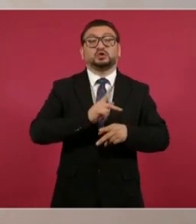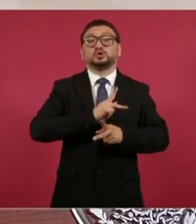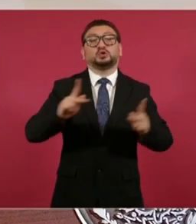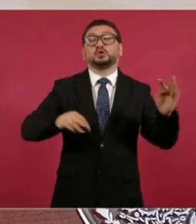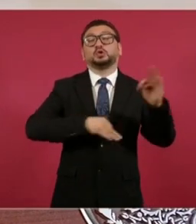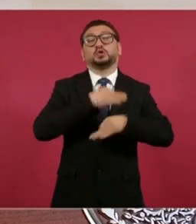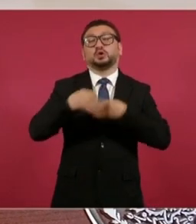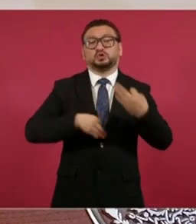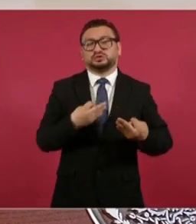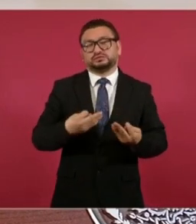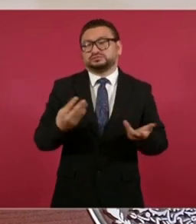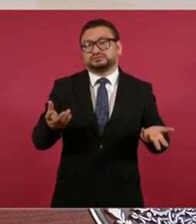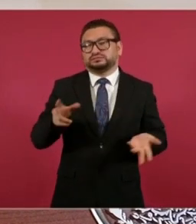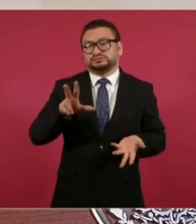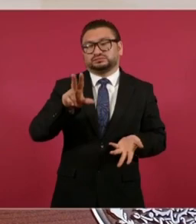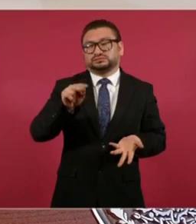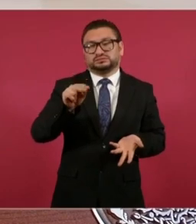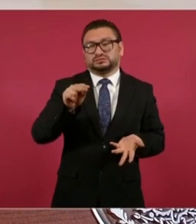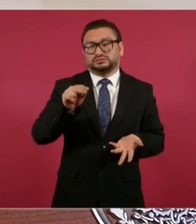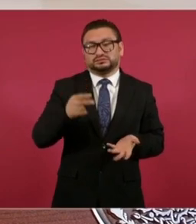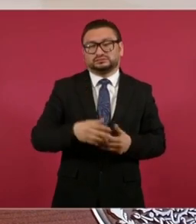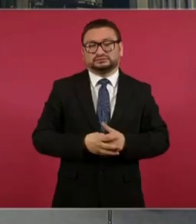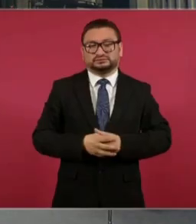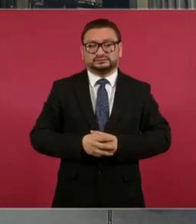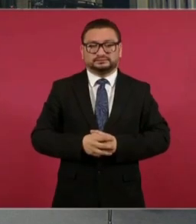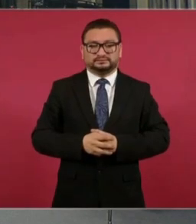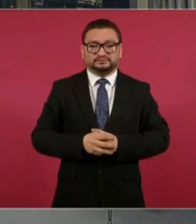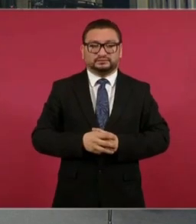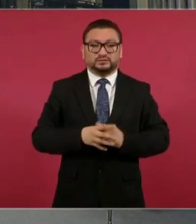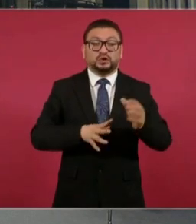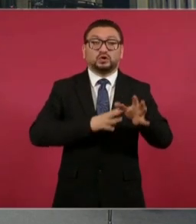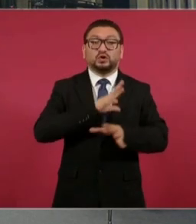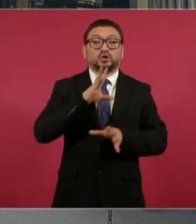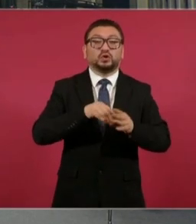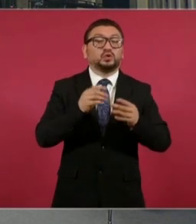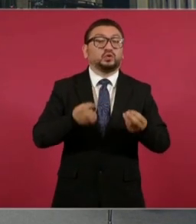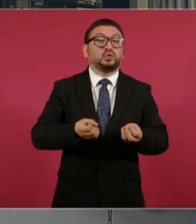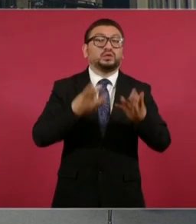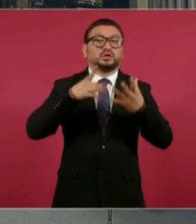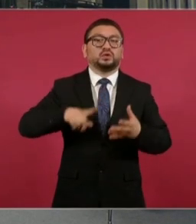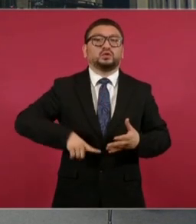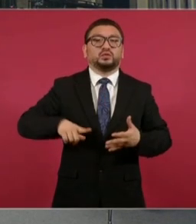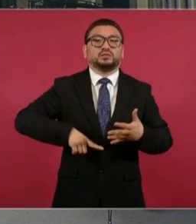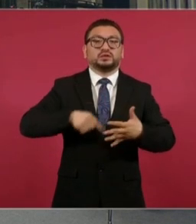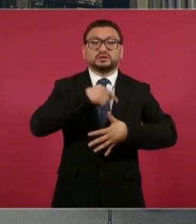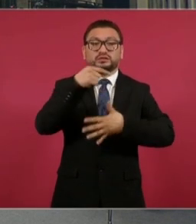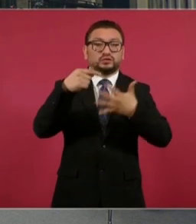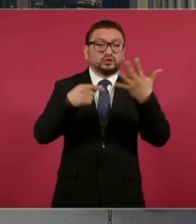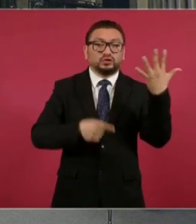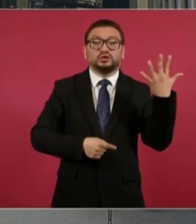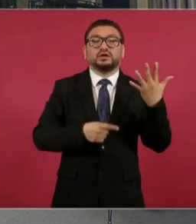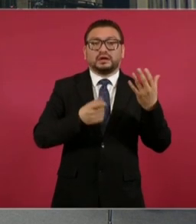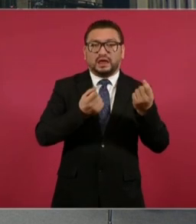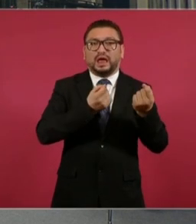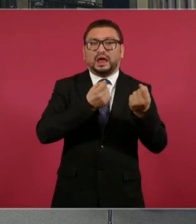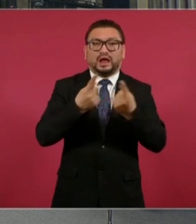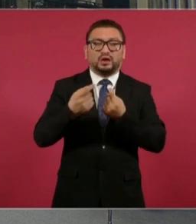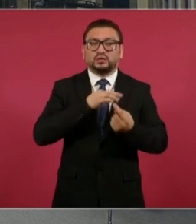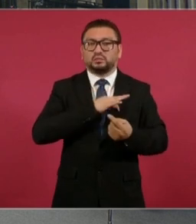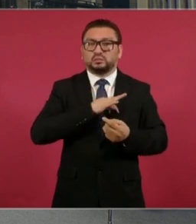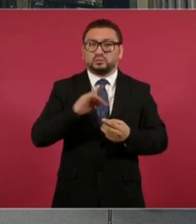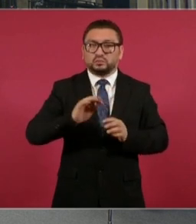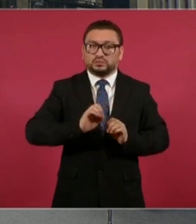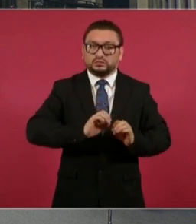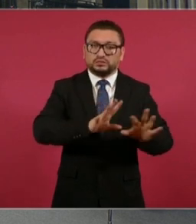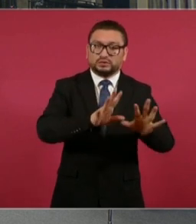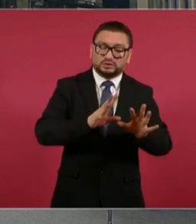todos no presidente en total cuántos ha contabilizado el gobierno que hay y que pudieran quedarse obviamente por